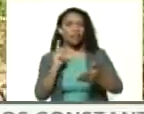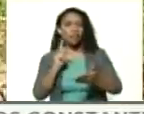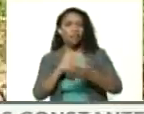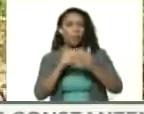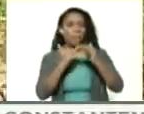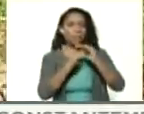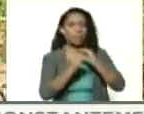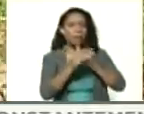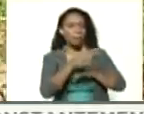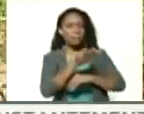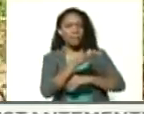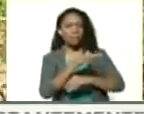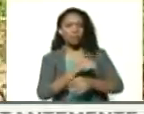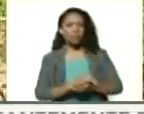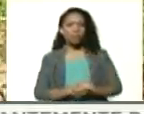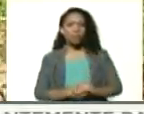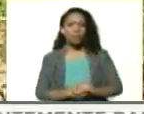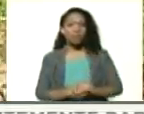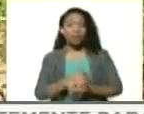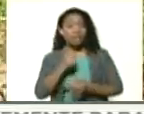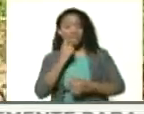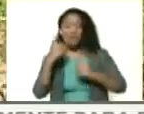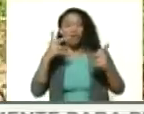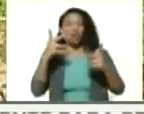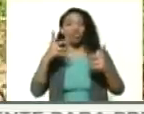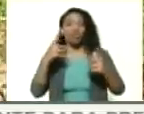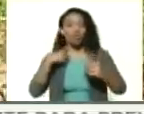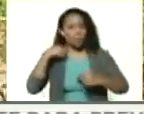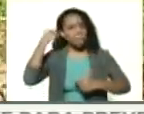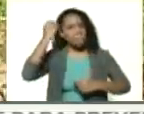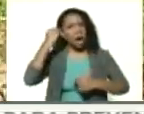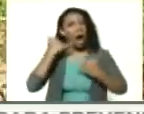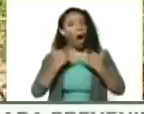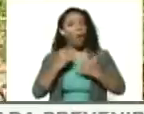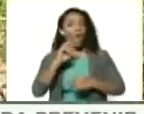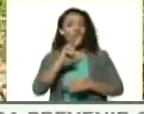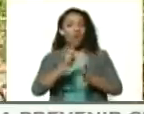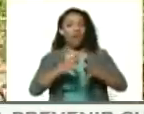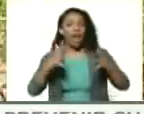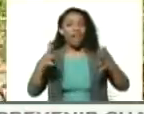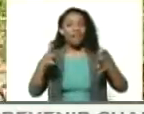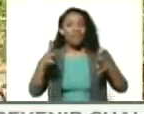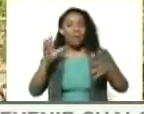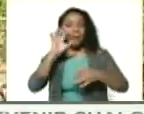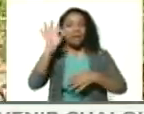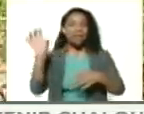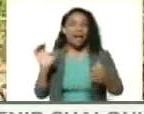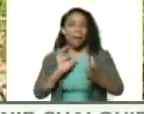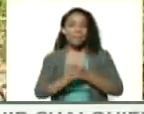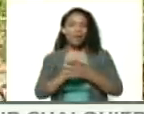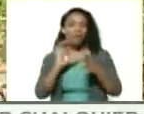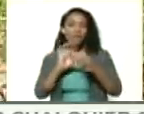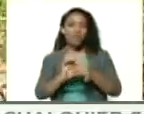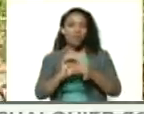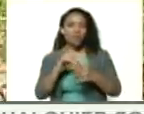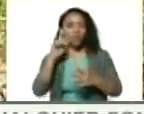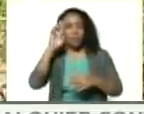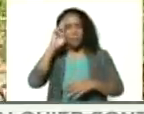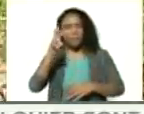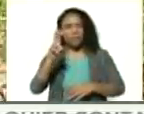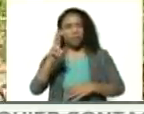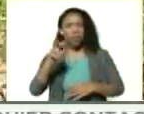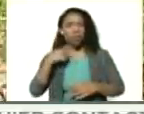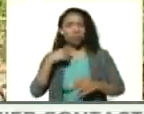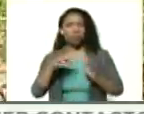mensaje similar. Fantástico, pensé. Ahora eran dos grandes países amigos de Venezuela que le pedían respeto por la Constitución. Me calmé un